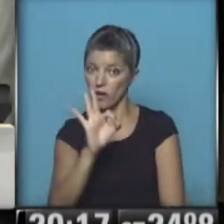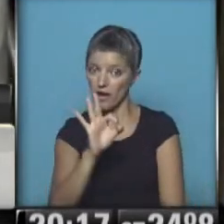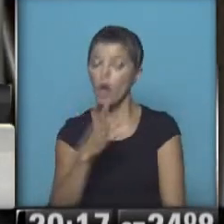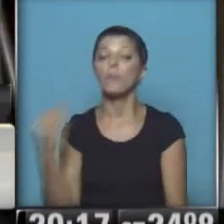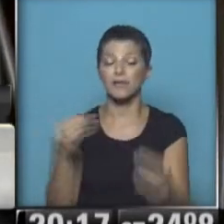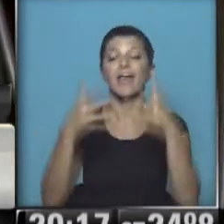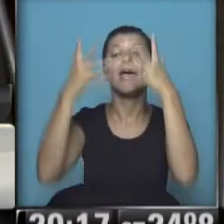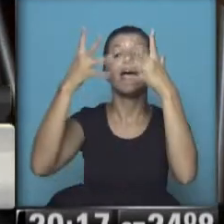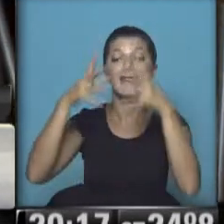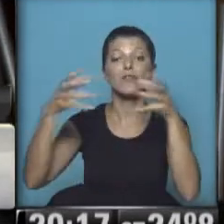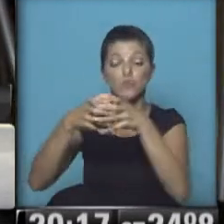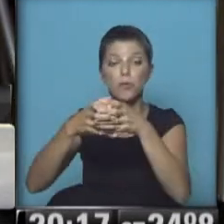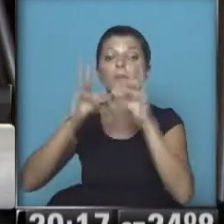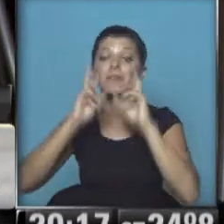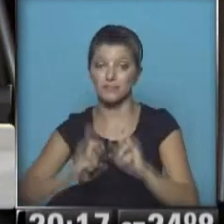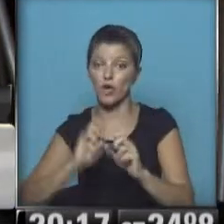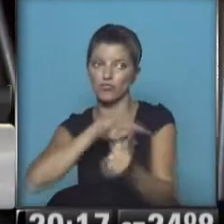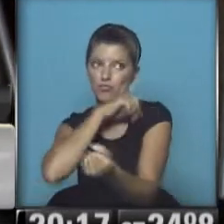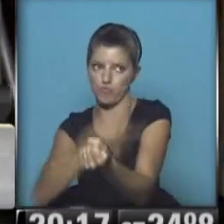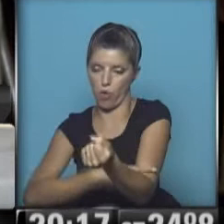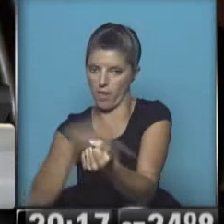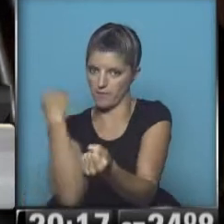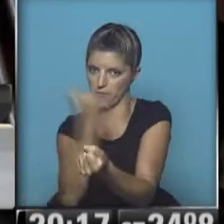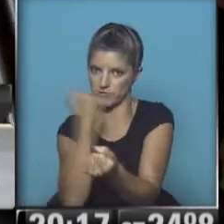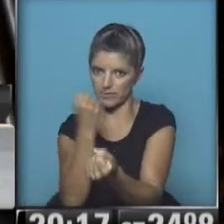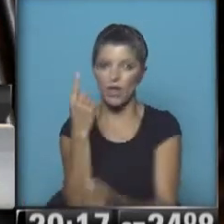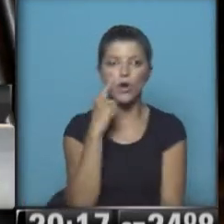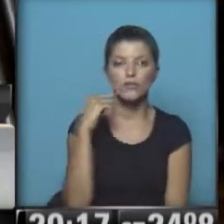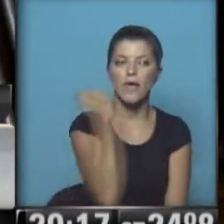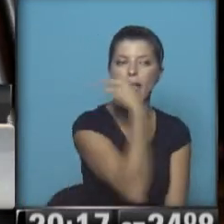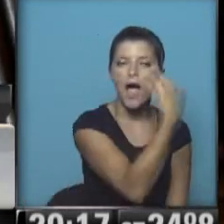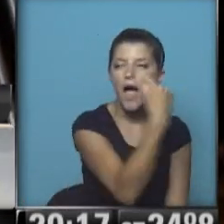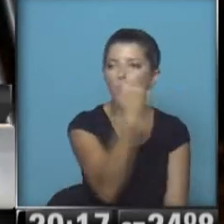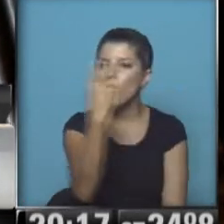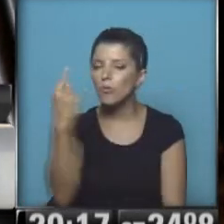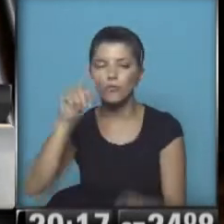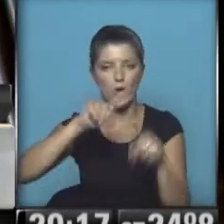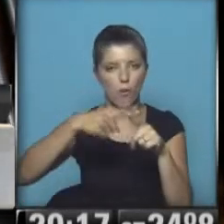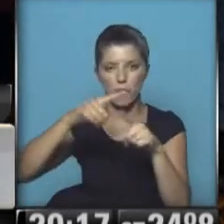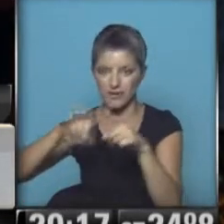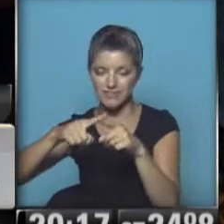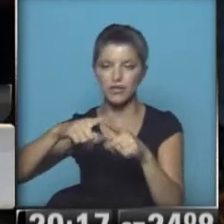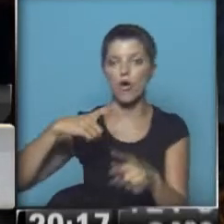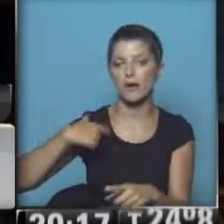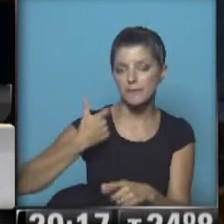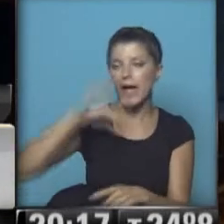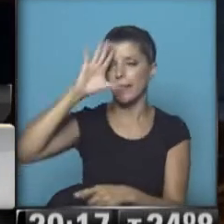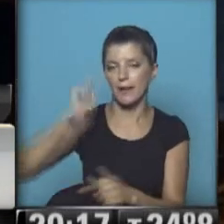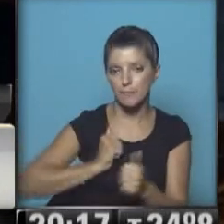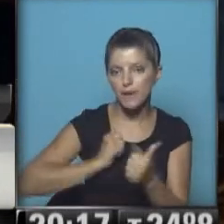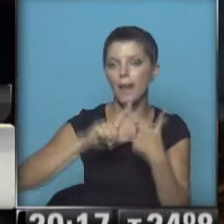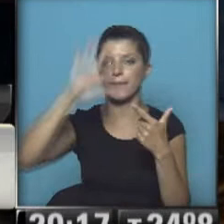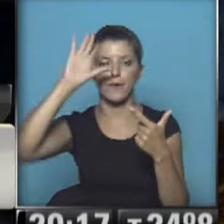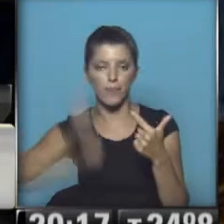inteligencia es un enorme poder que conoce vida y milagra de cada uno de los dirigentes políticos, gremiales, de las Fuerzas Armadas, de los